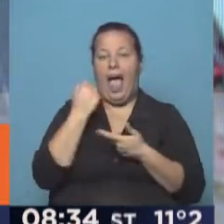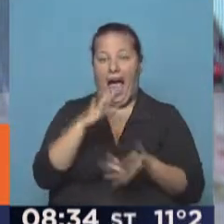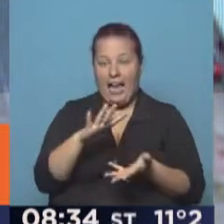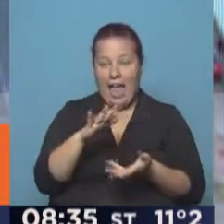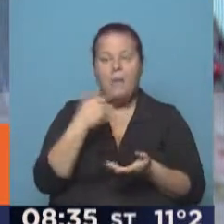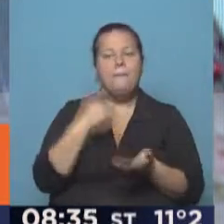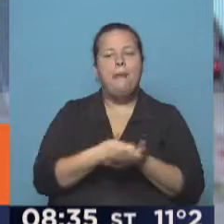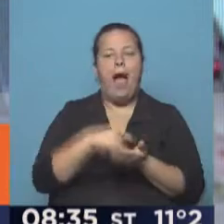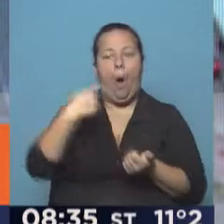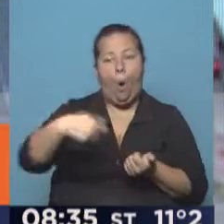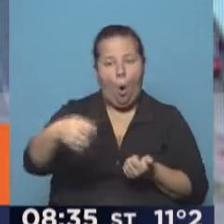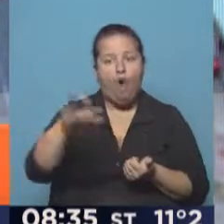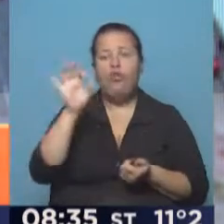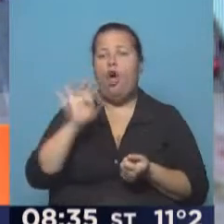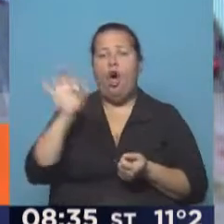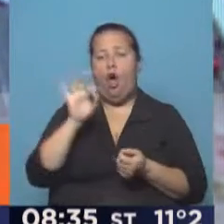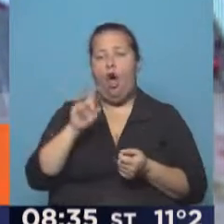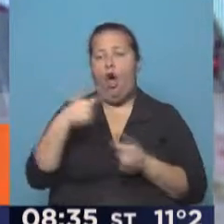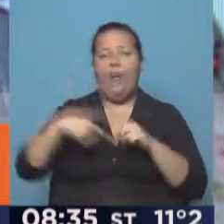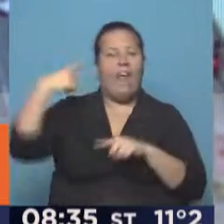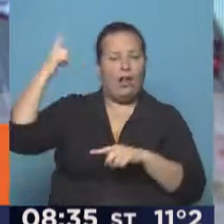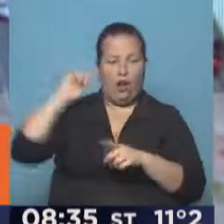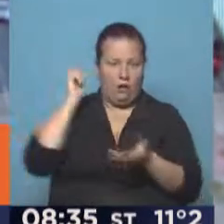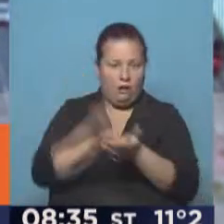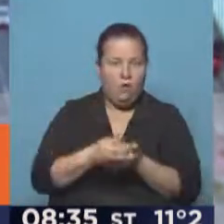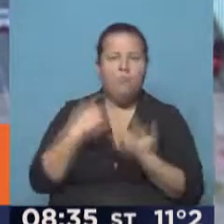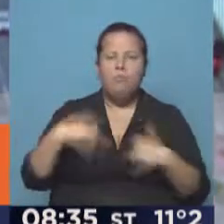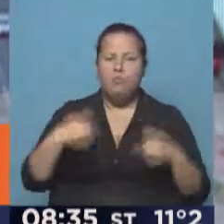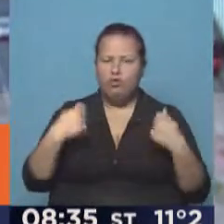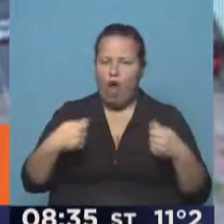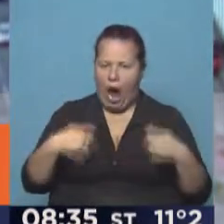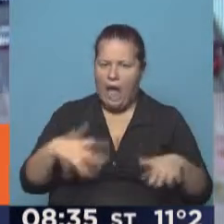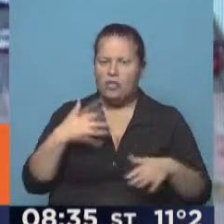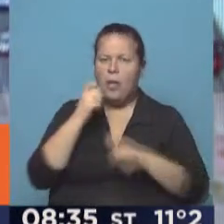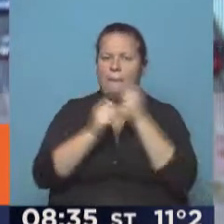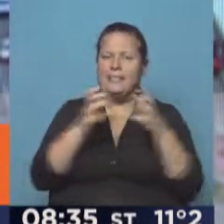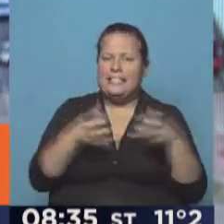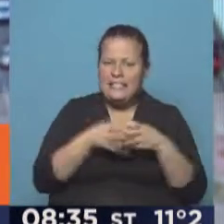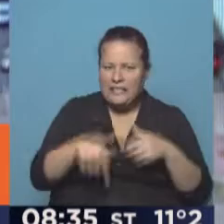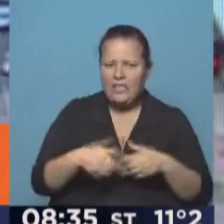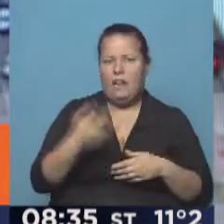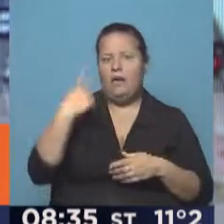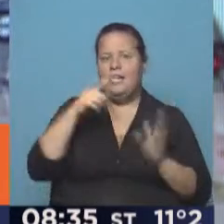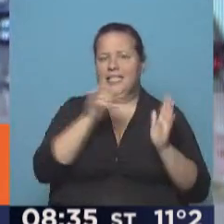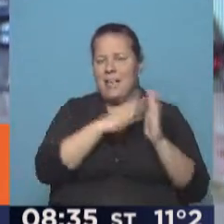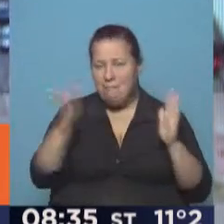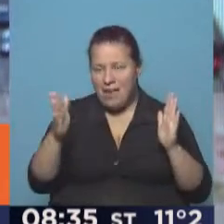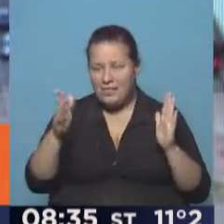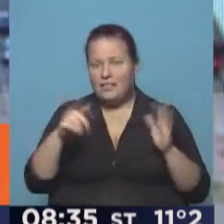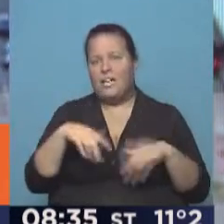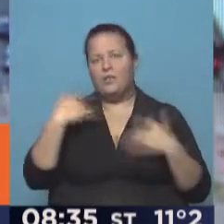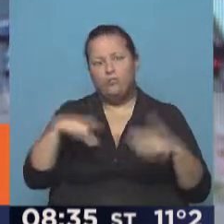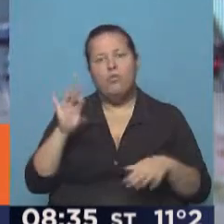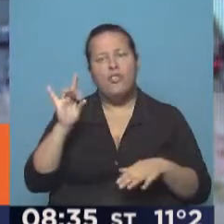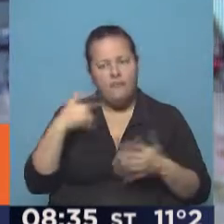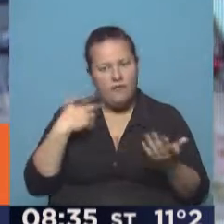se pague o en cuotas o directamente sea no remunerativo por la carga que estábamos teniendo las pymes en este momento, después del primer semestre tan